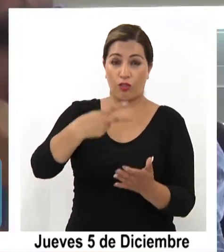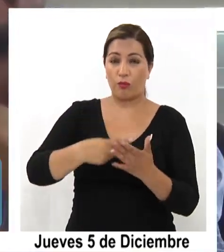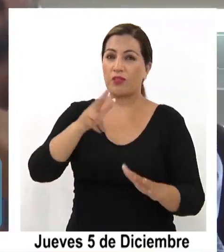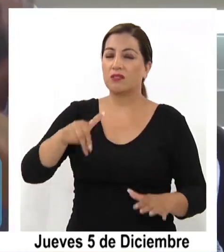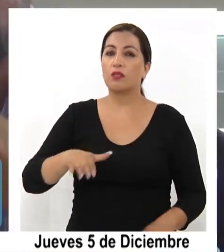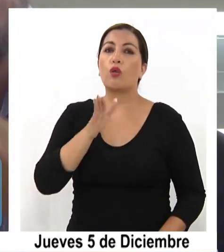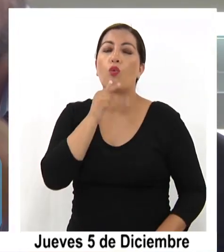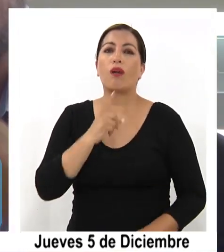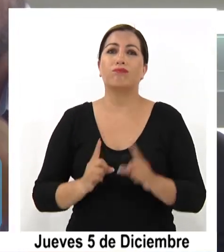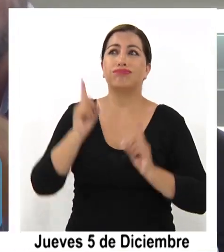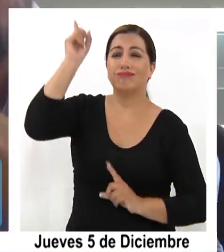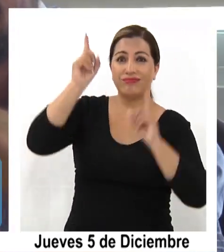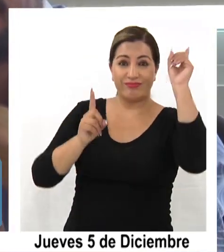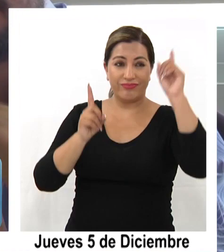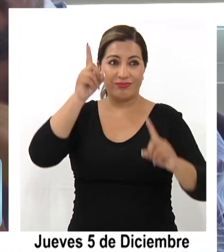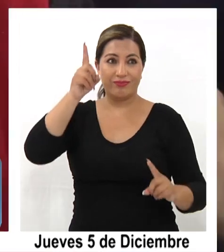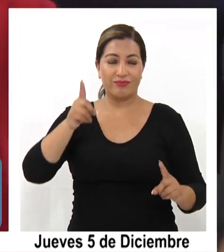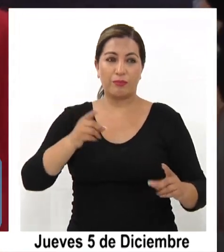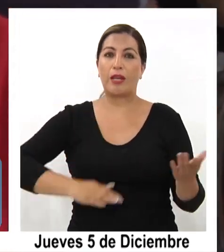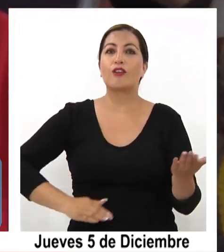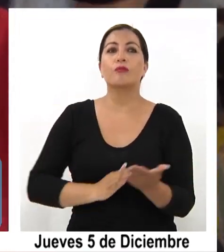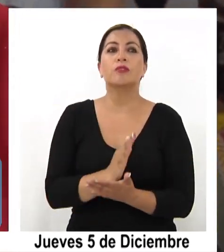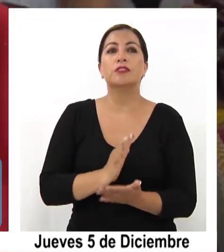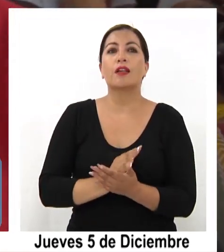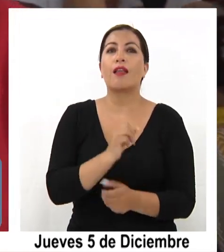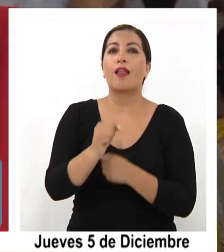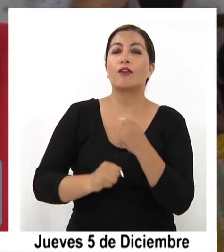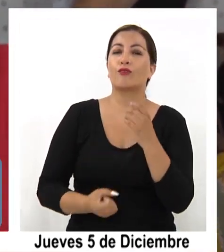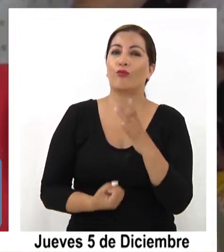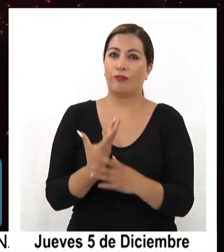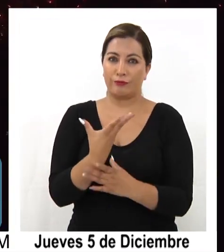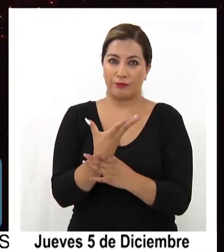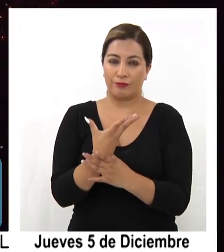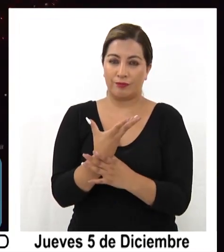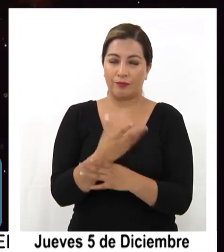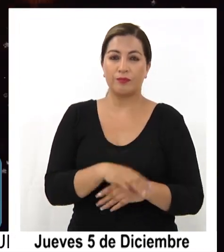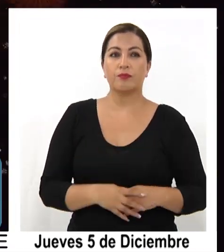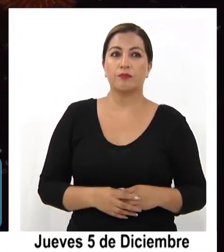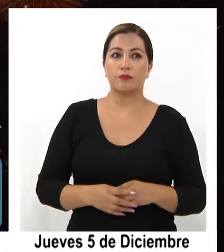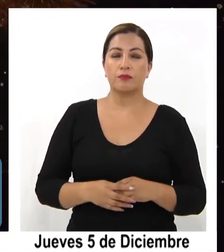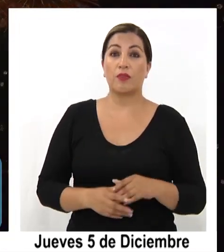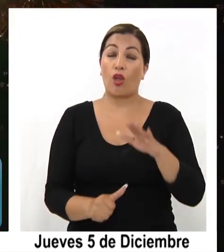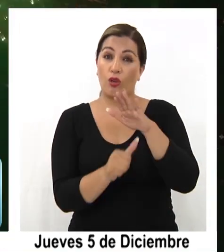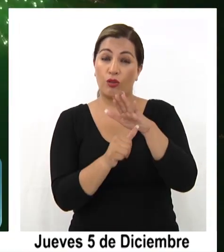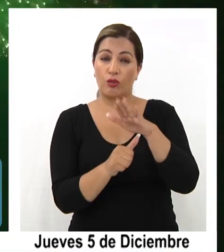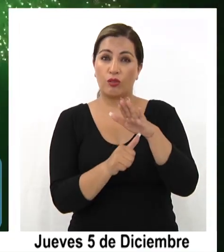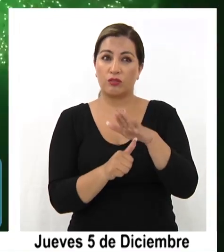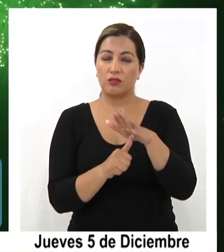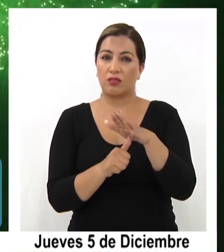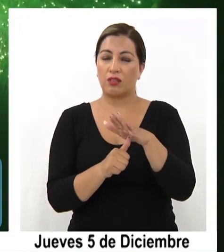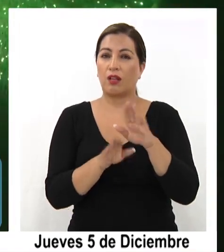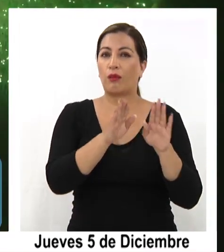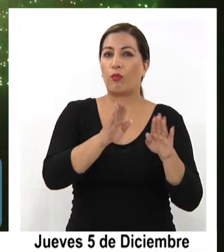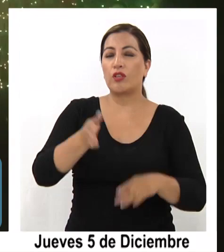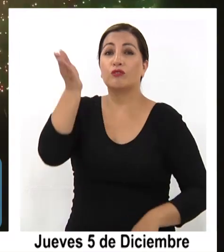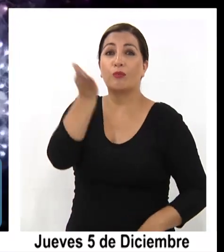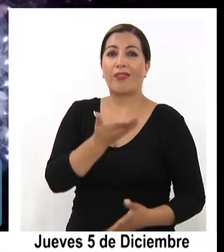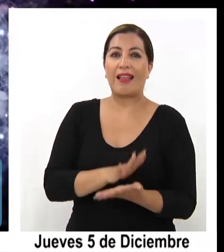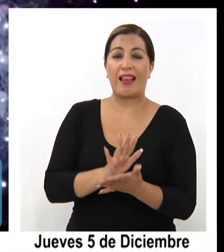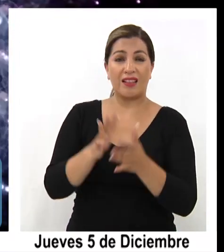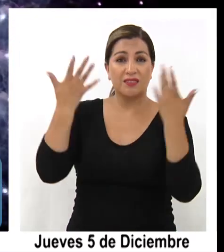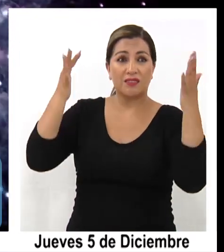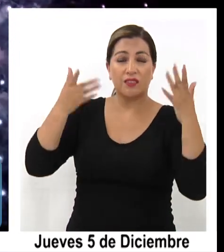no habrá fuegos artificiales para dar la bienvenida al nuevo año. Los concejales partidarios de suspender la